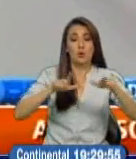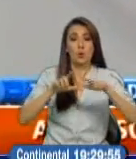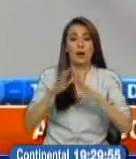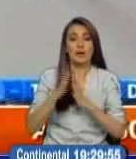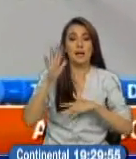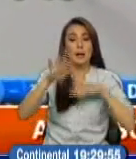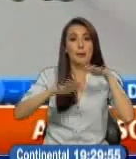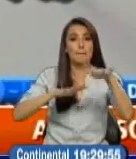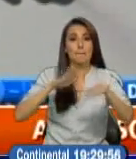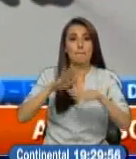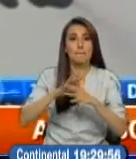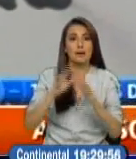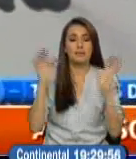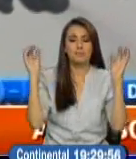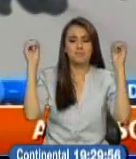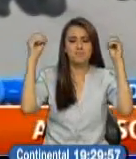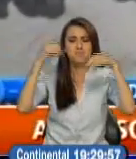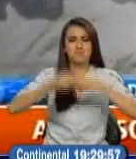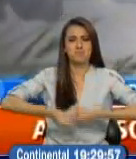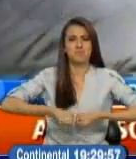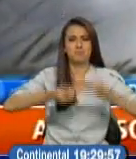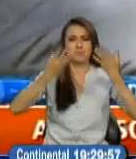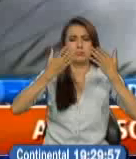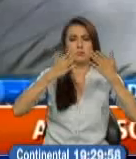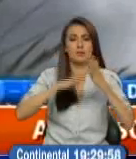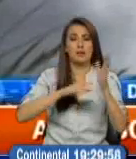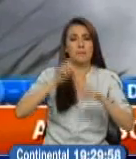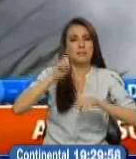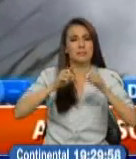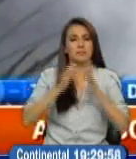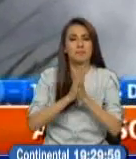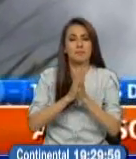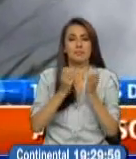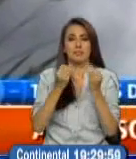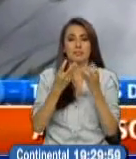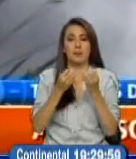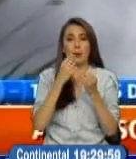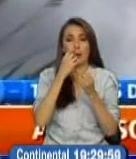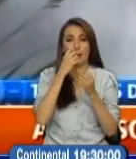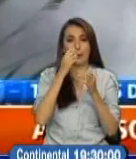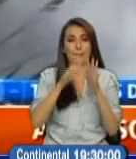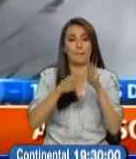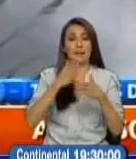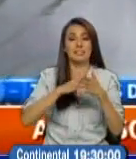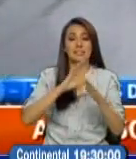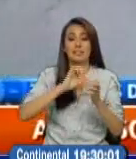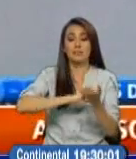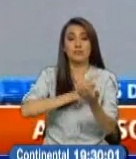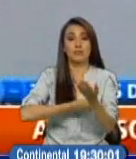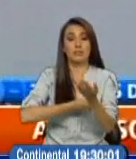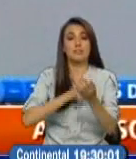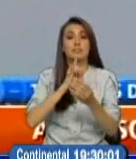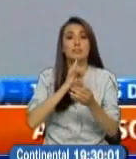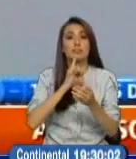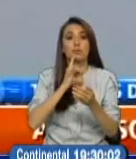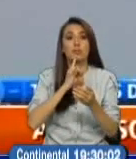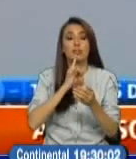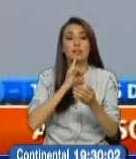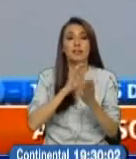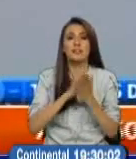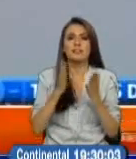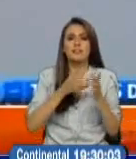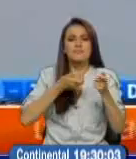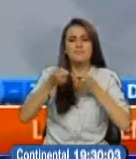Báltico. El Kremlin indicó que la nave del Pentágono tiene capacidad de transportar misiles nucleares, mientras que las fuerzas estadounidenses aseguraron que se trató de